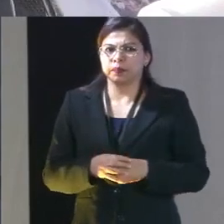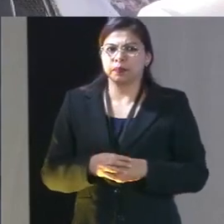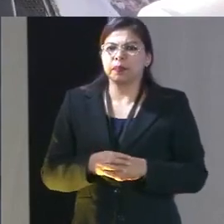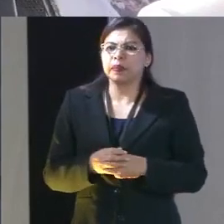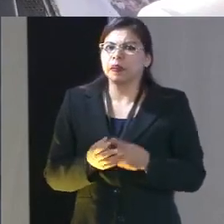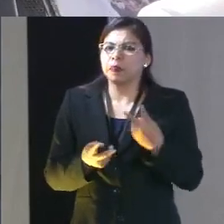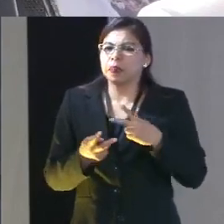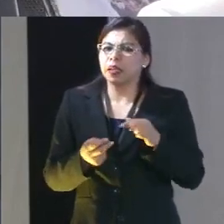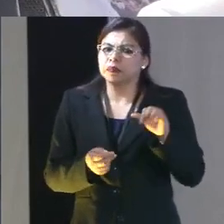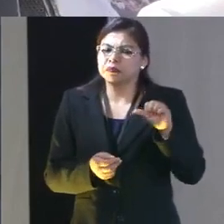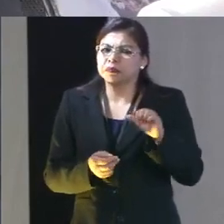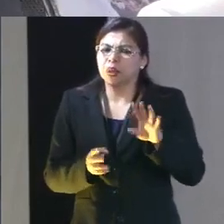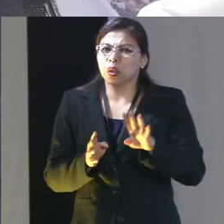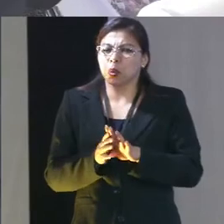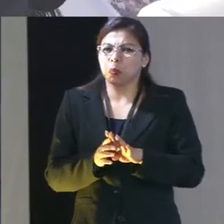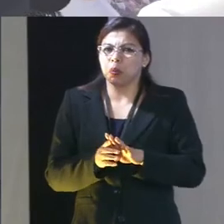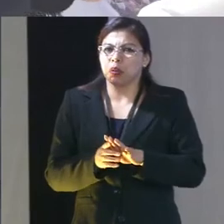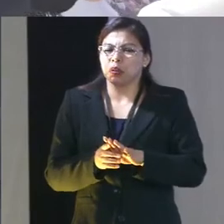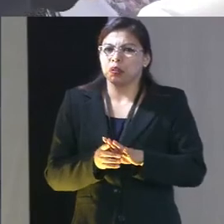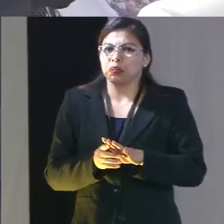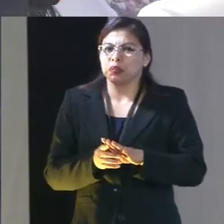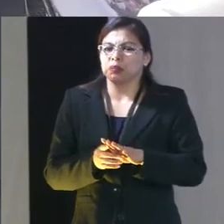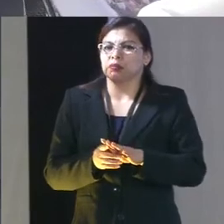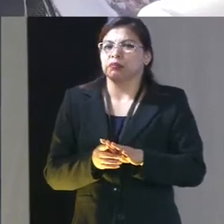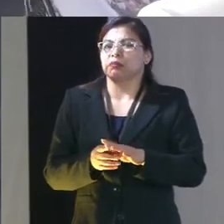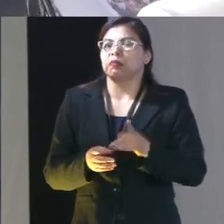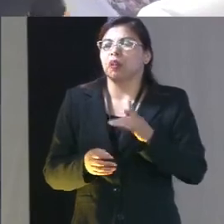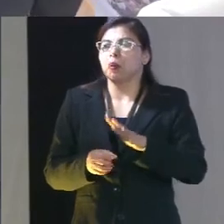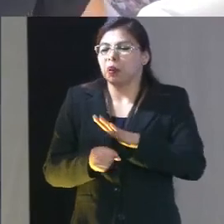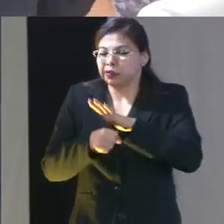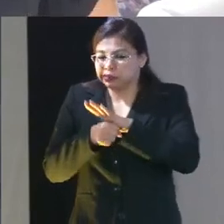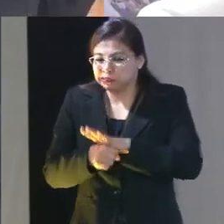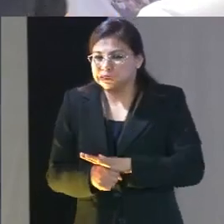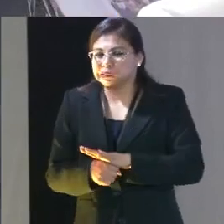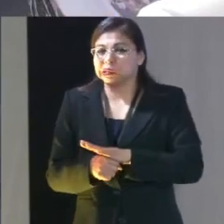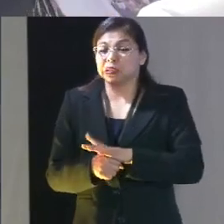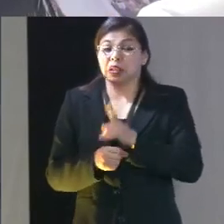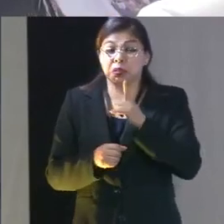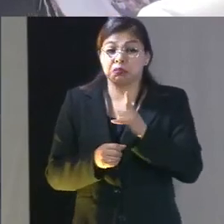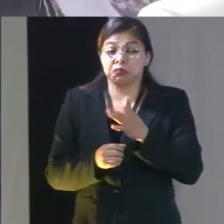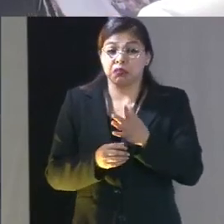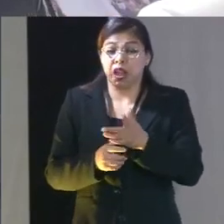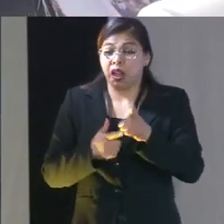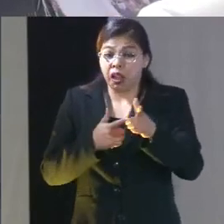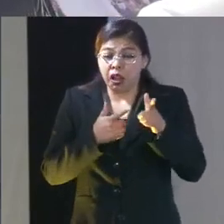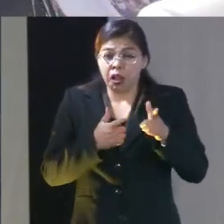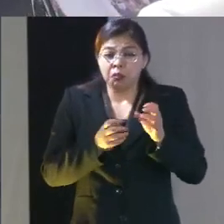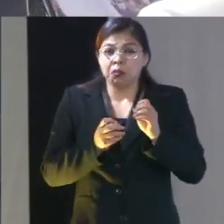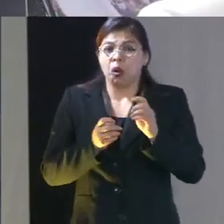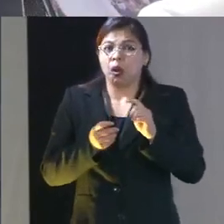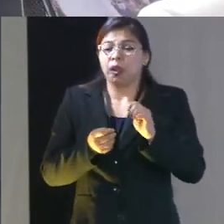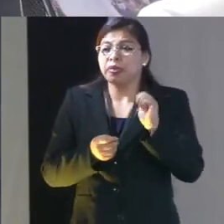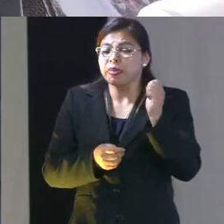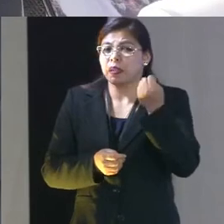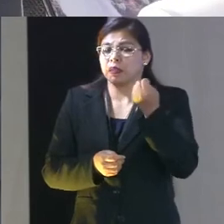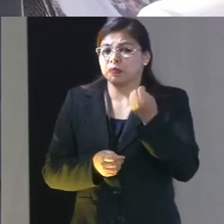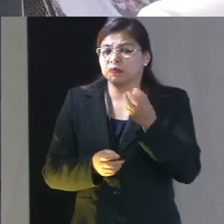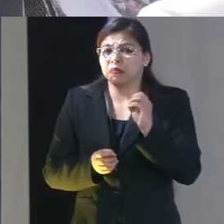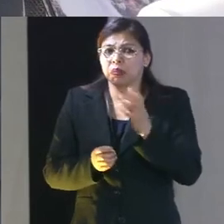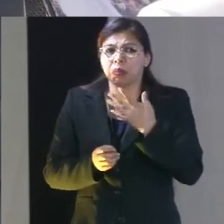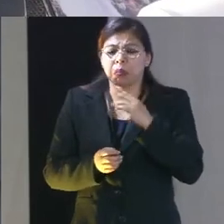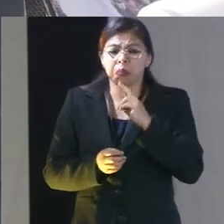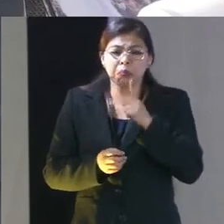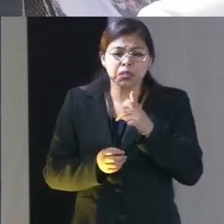Lo que viene aquí es marginal, no hay superioridad de armas ni de técnicas que realmente hubieran